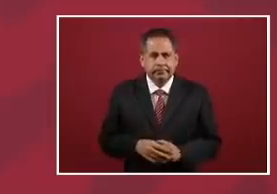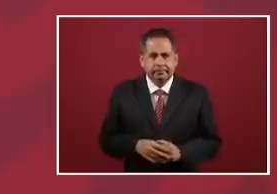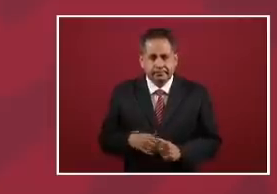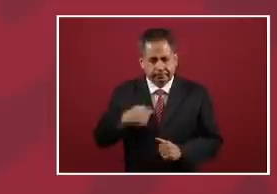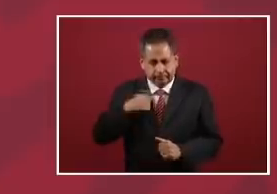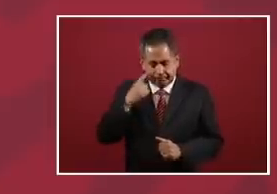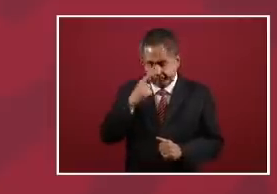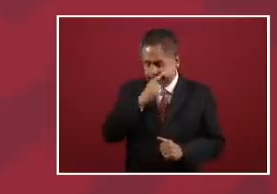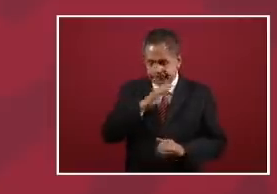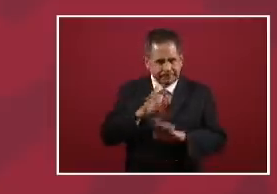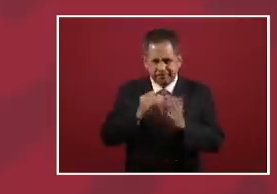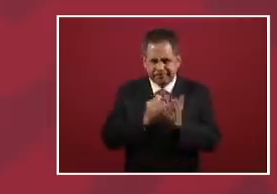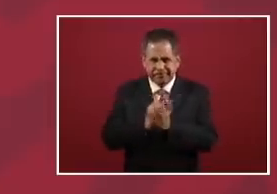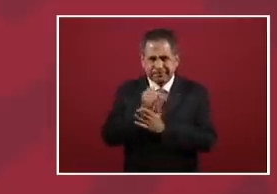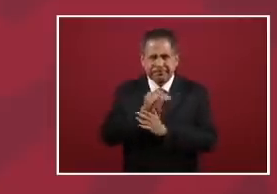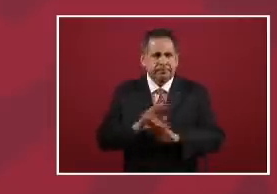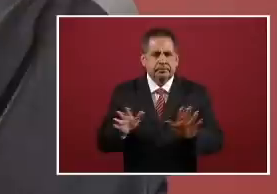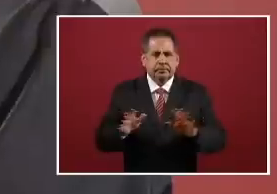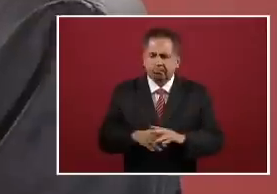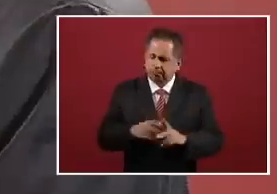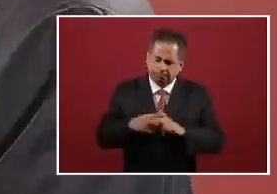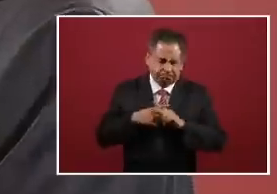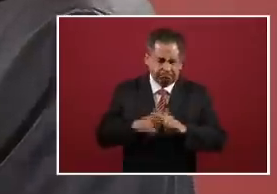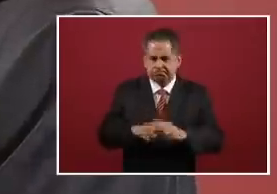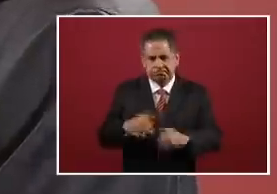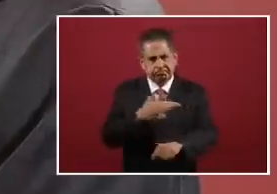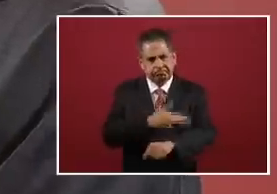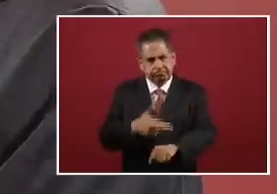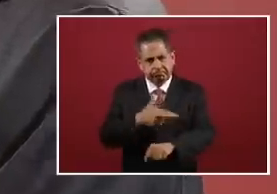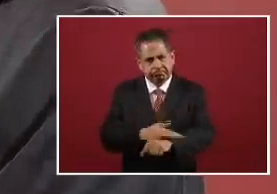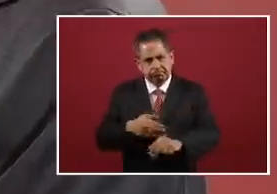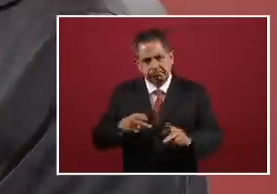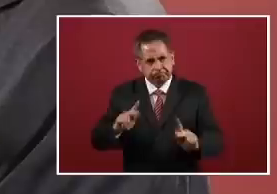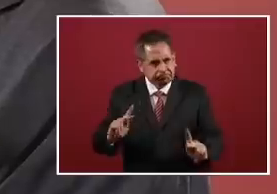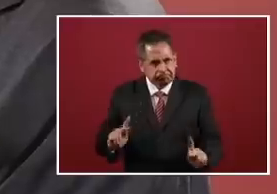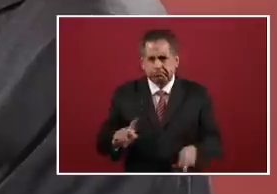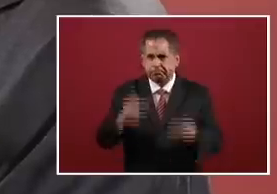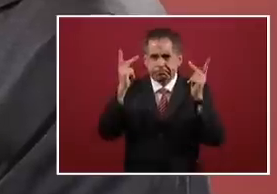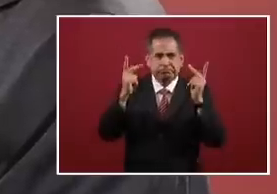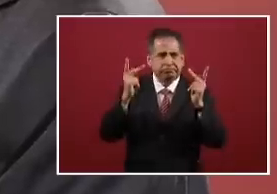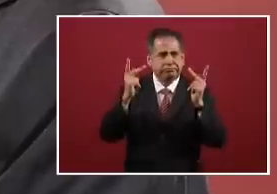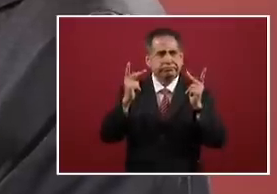tomé la decisión de que iniciáramos pronto el proceso de venta,